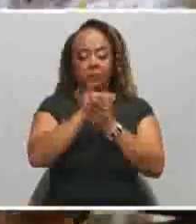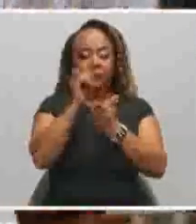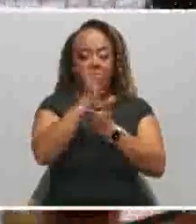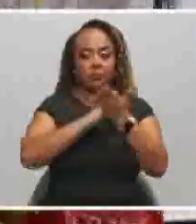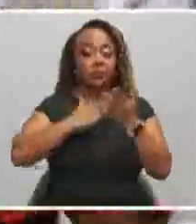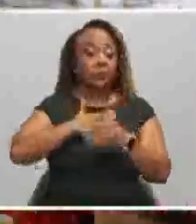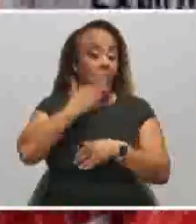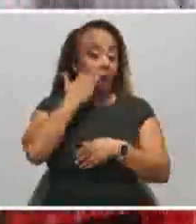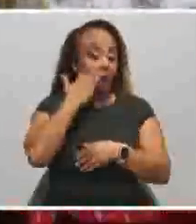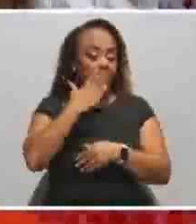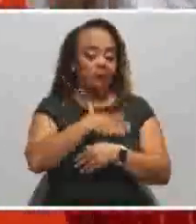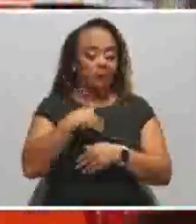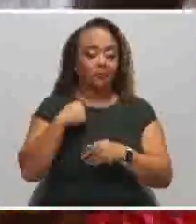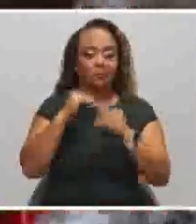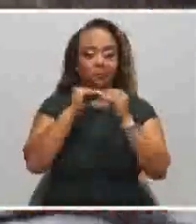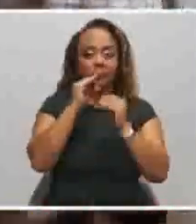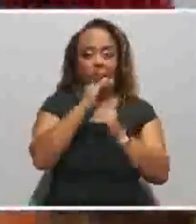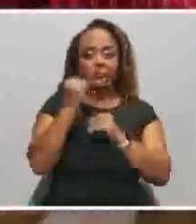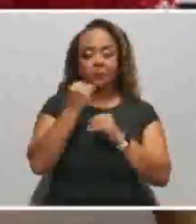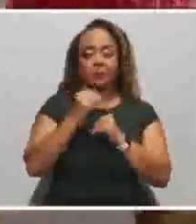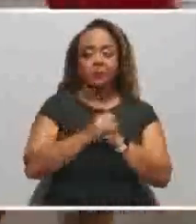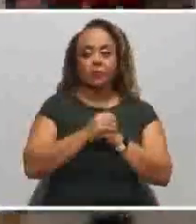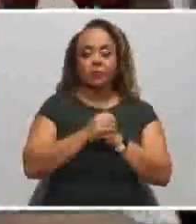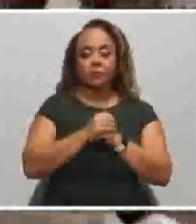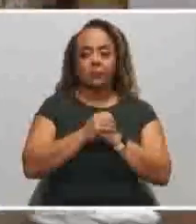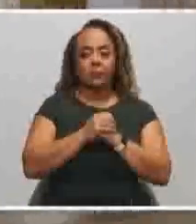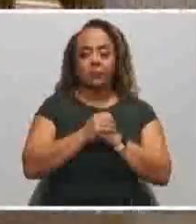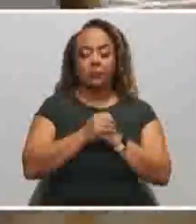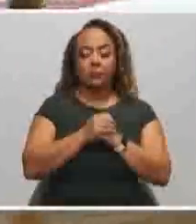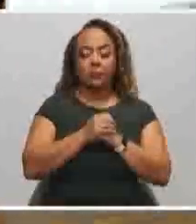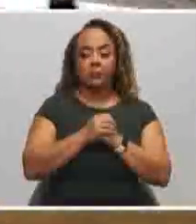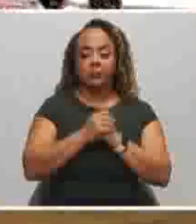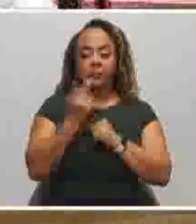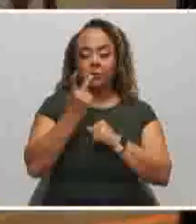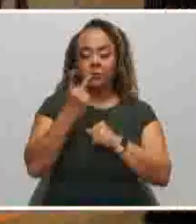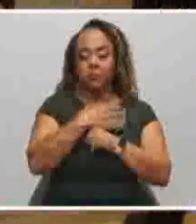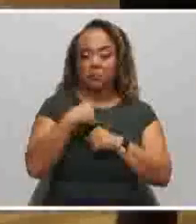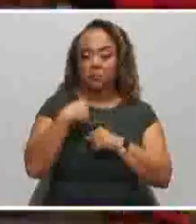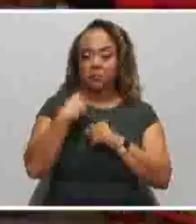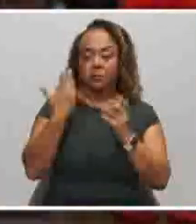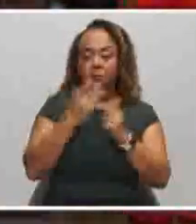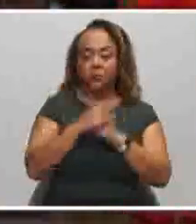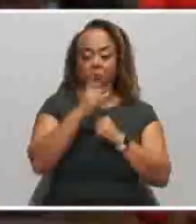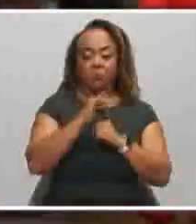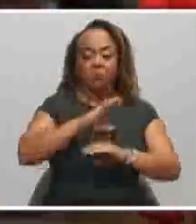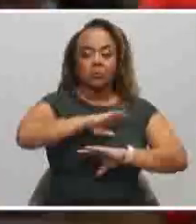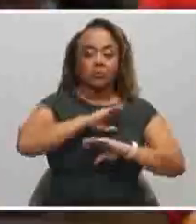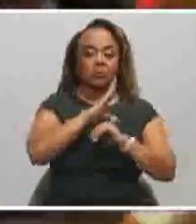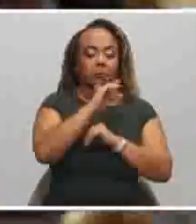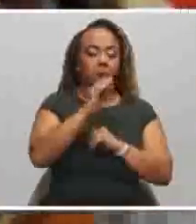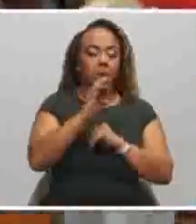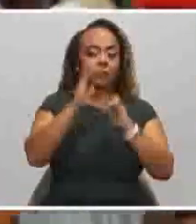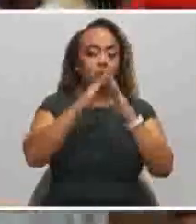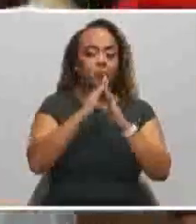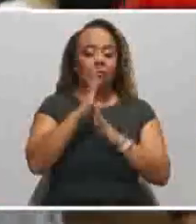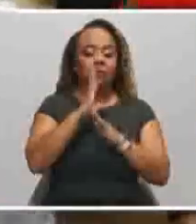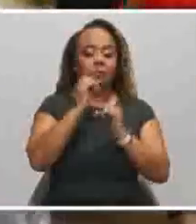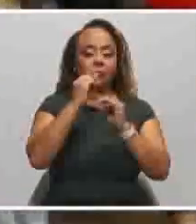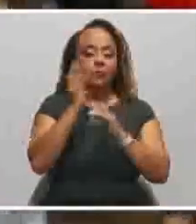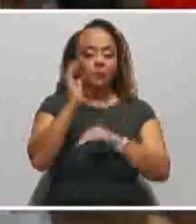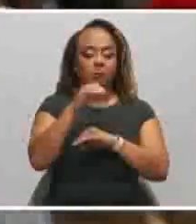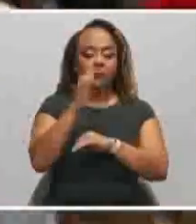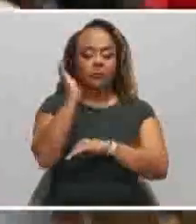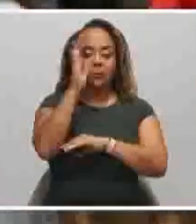ella, nos gustó más y simplemente hablamos con mi papá, le dijimos no nos gusta jugar y eso fue suficiente. Y en la casa se habla mucho de baloncesto, se habla